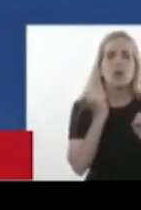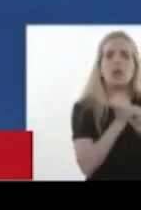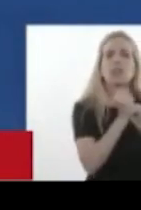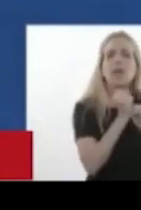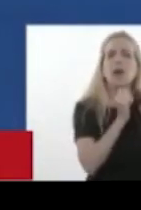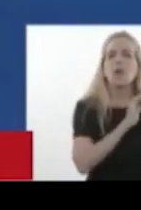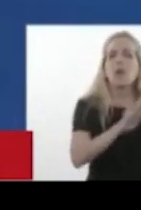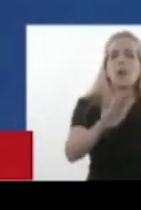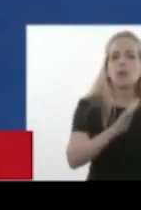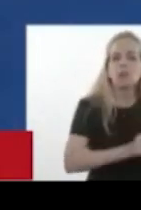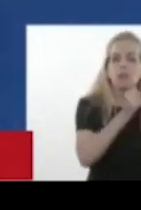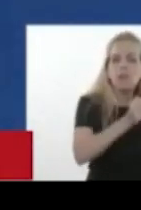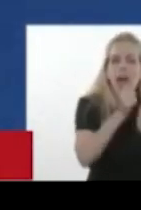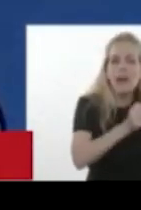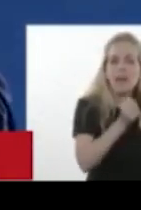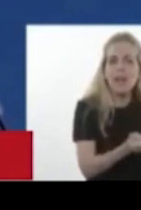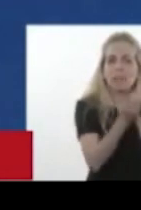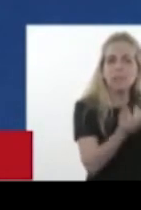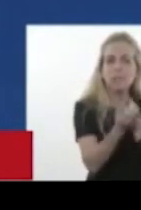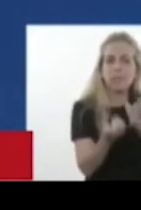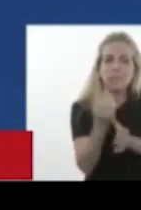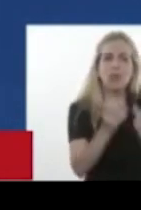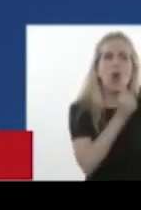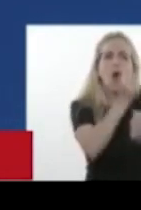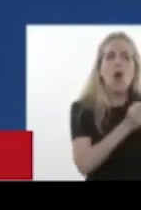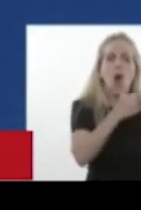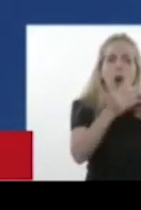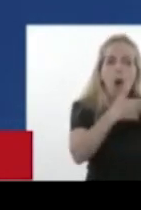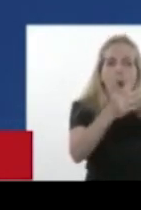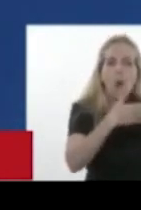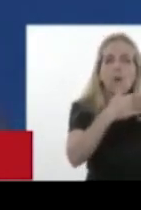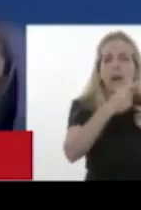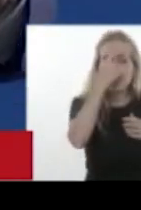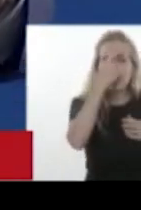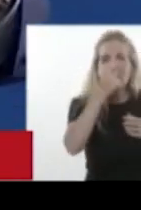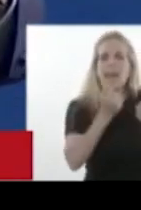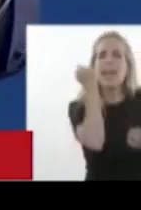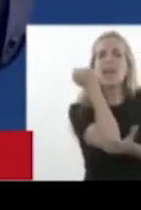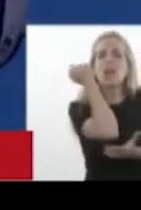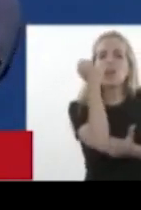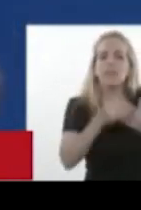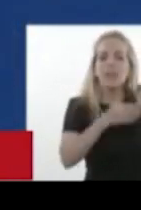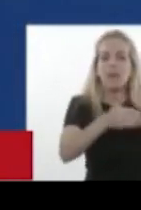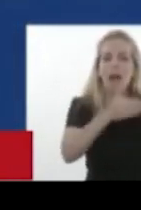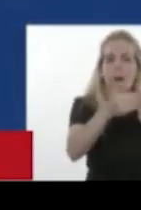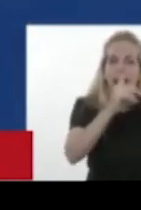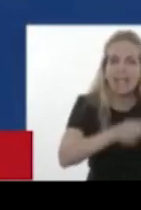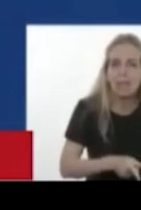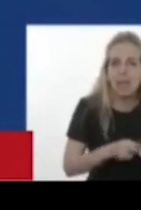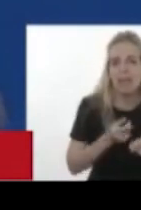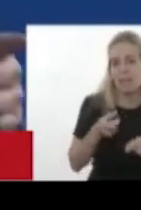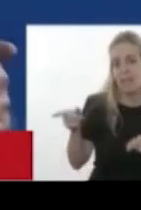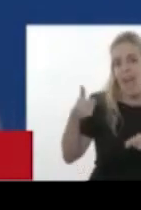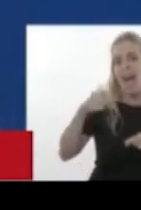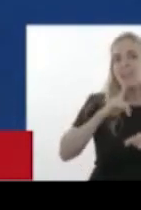cuánto esa obra pública podía motorizar al resto de la economía. Y recién me contaba Antonio que desde